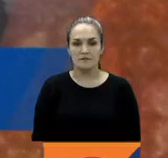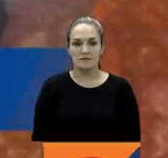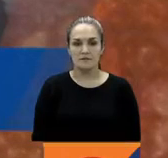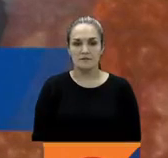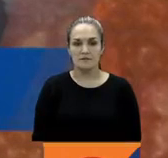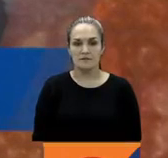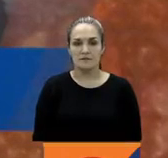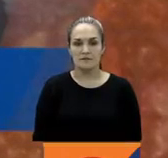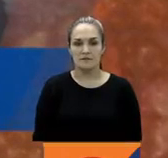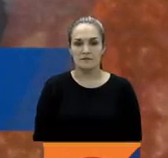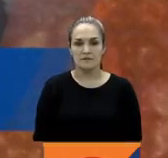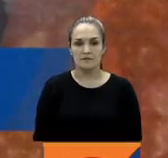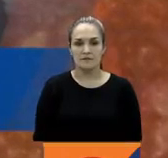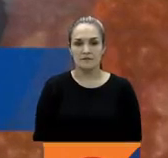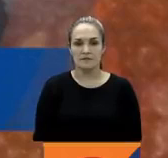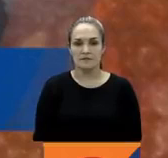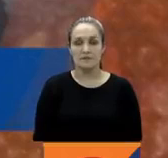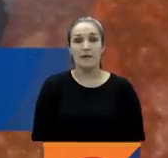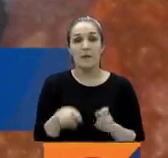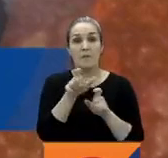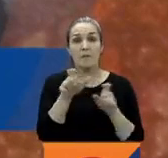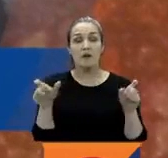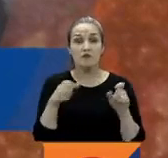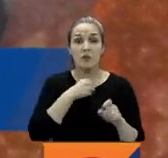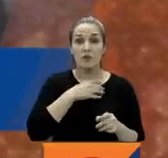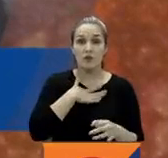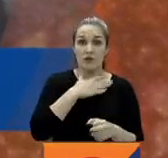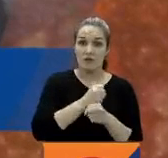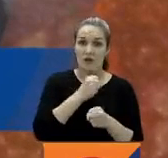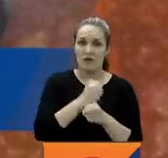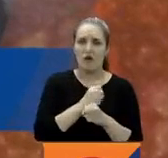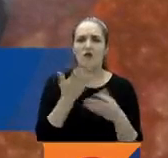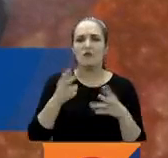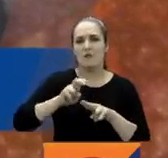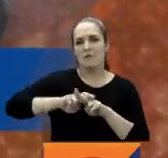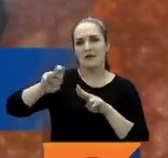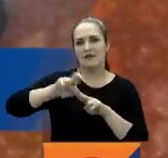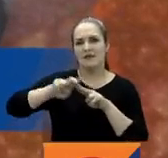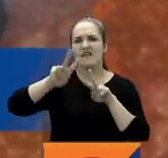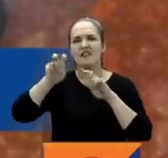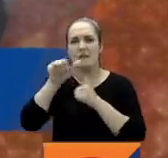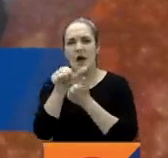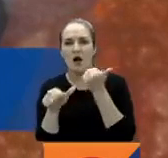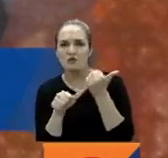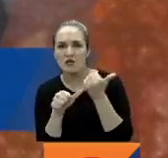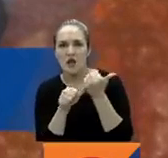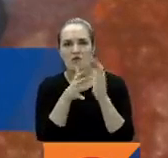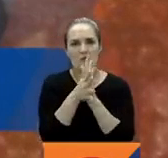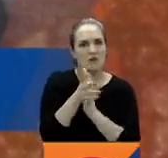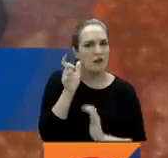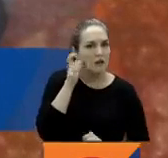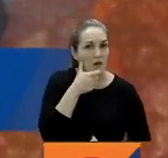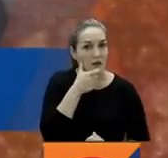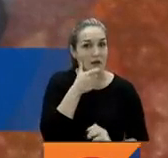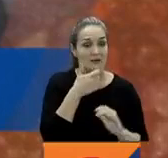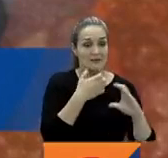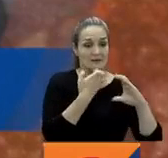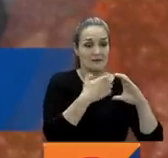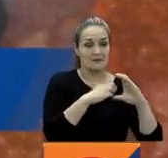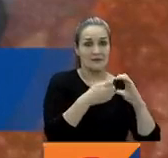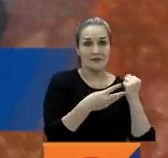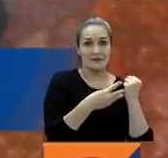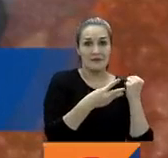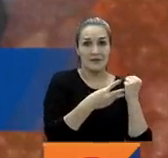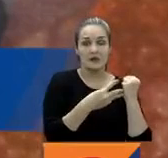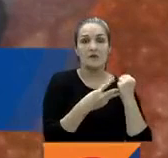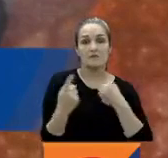Y hay oportunidades para auxiliares de información y servicio al cliente en Manizales. La Agencia Pública de Empleo del SENA tiene disponibles